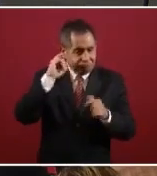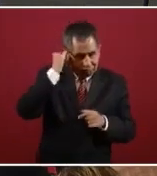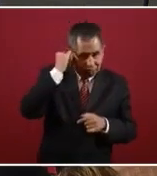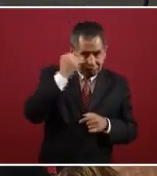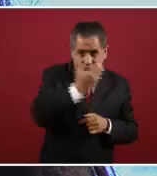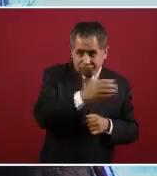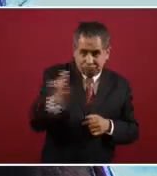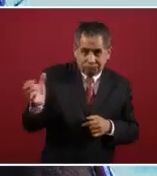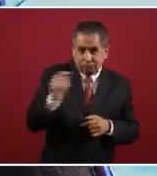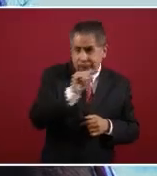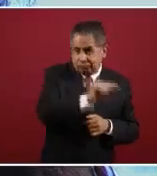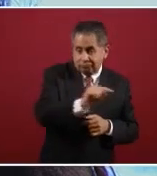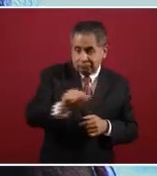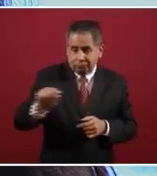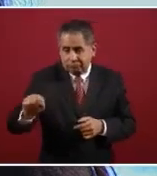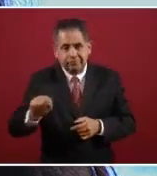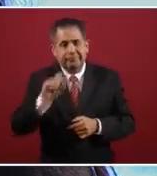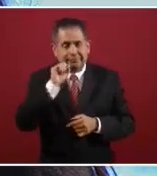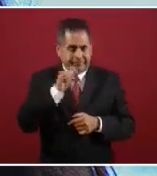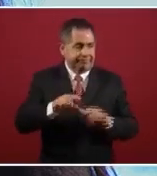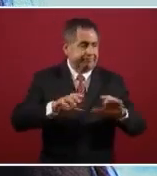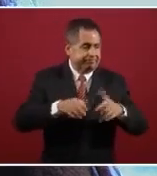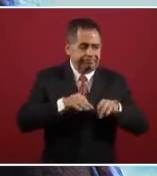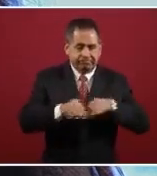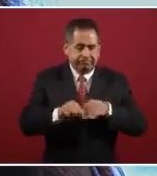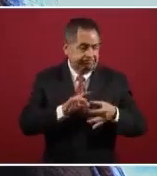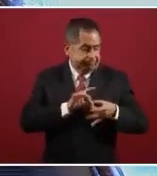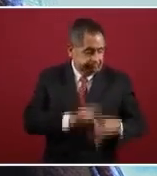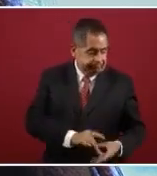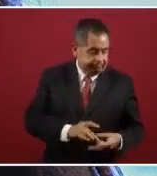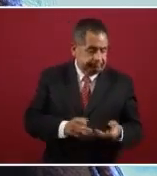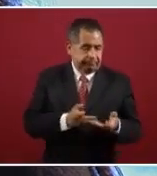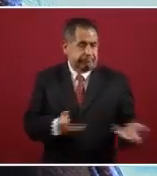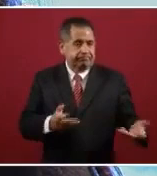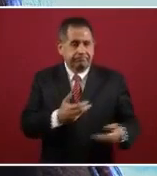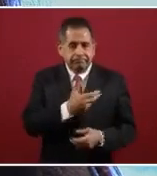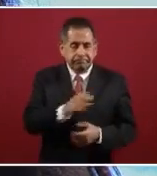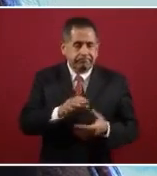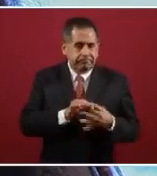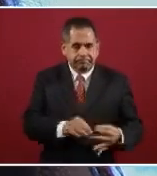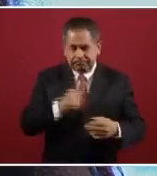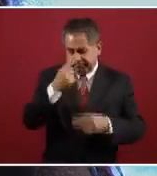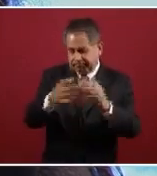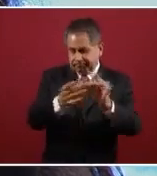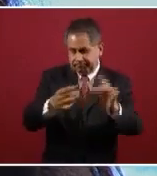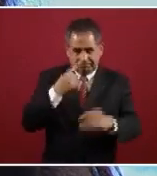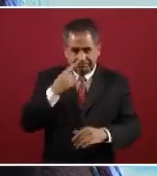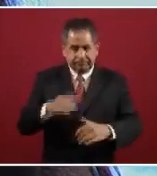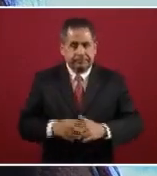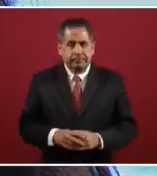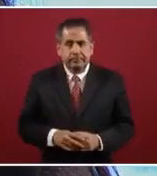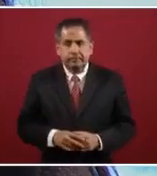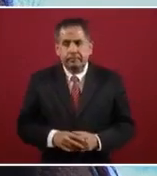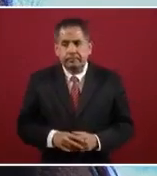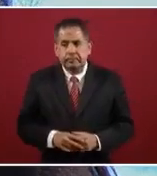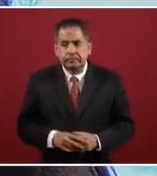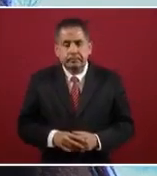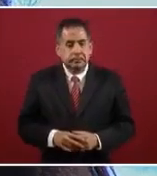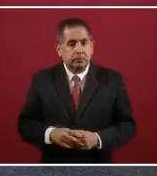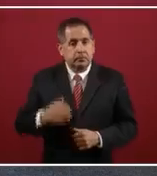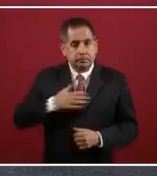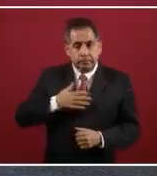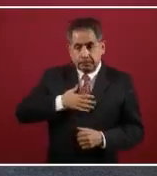están la gente que trabaja con el campo y vamos a dar algunos datos. Comentarles que nuestro